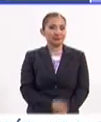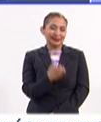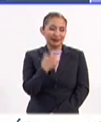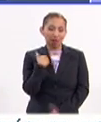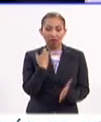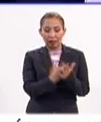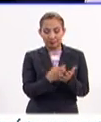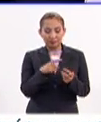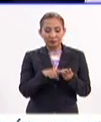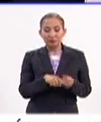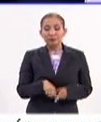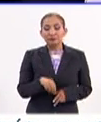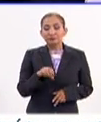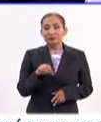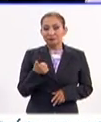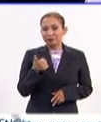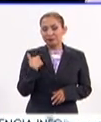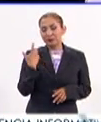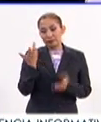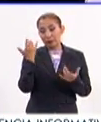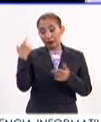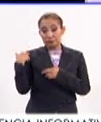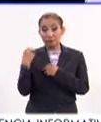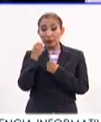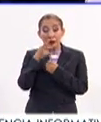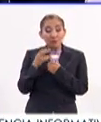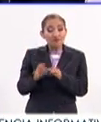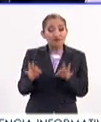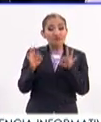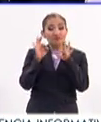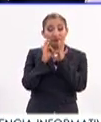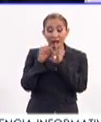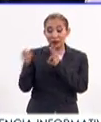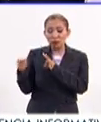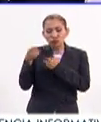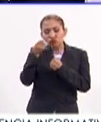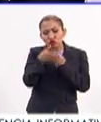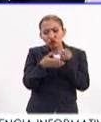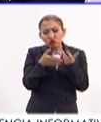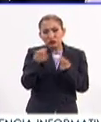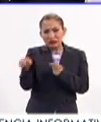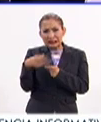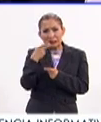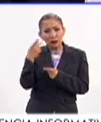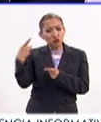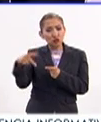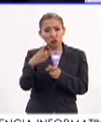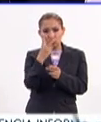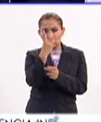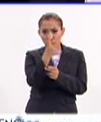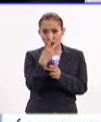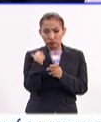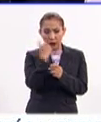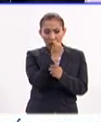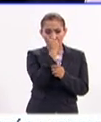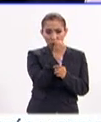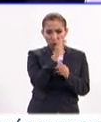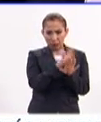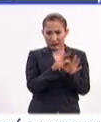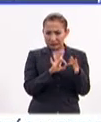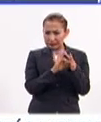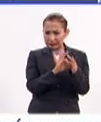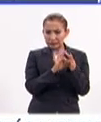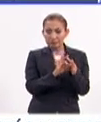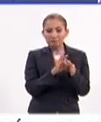era otra. Y bueno, pues la herencia tan importante que dejó en lo que se refiere a sus 2 discípulos más